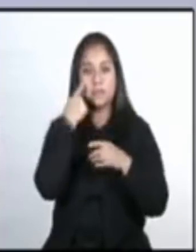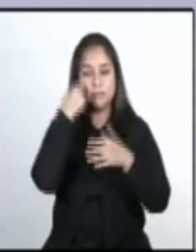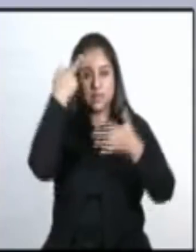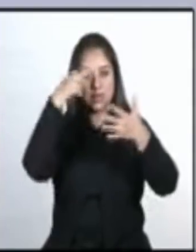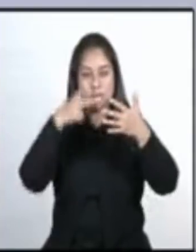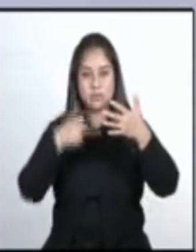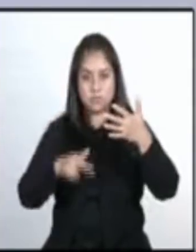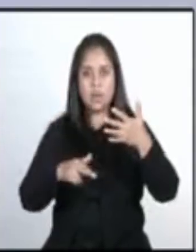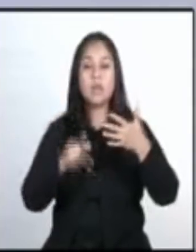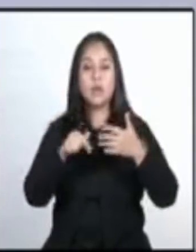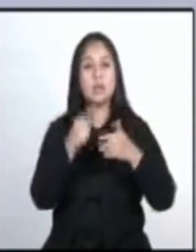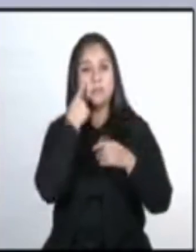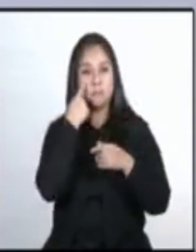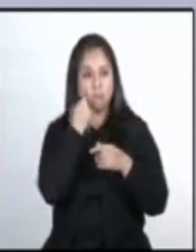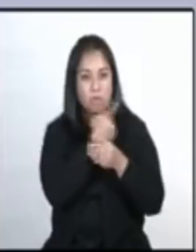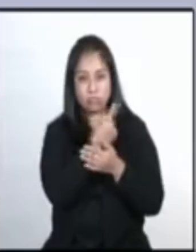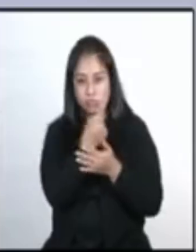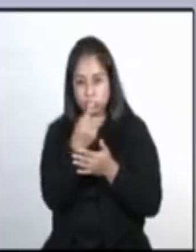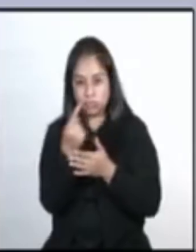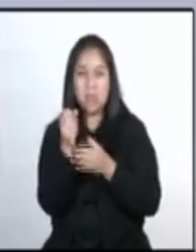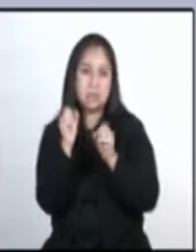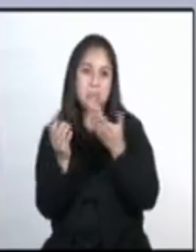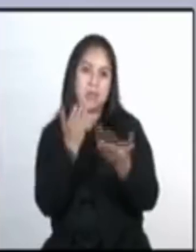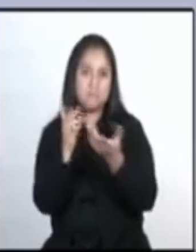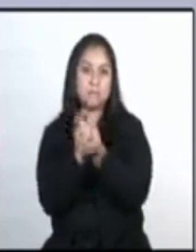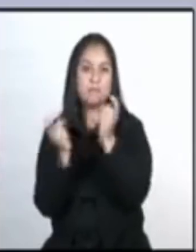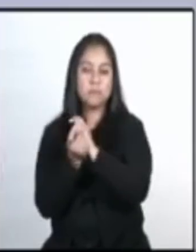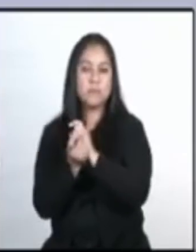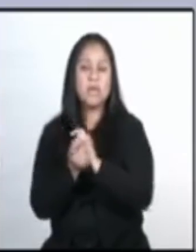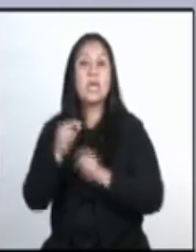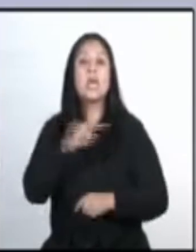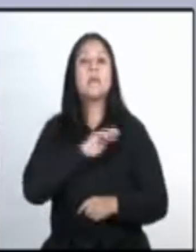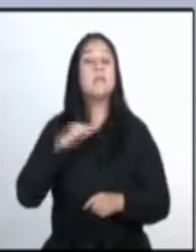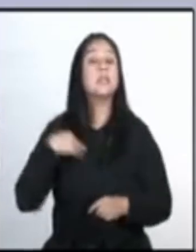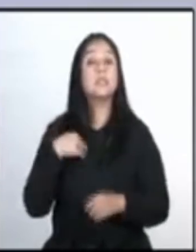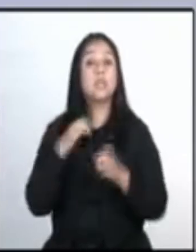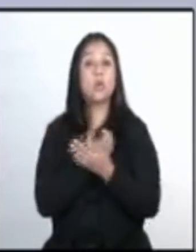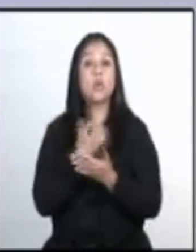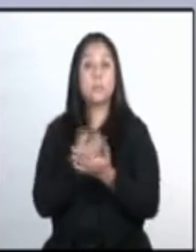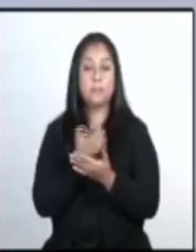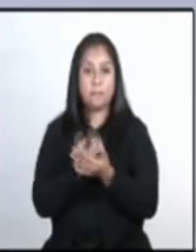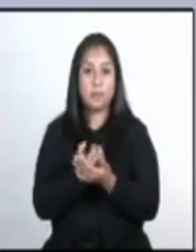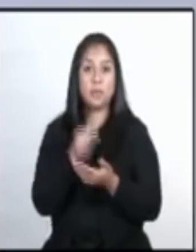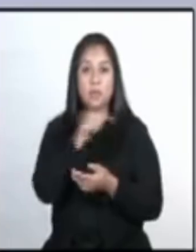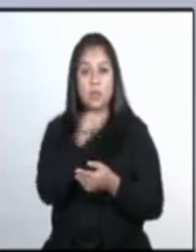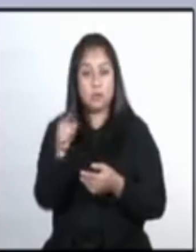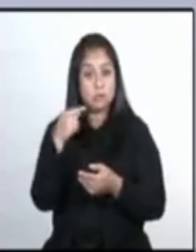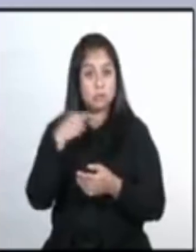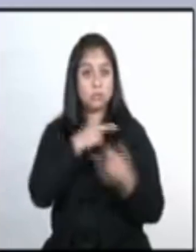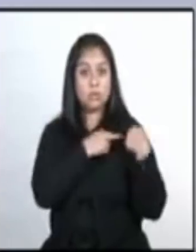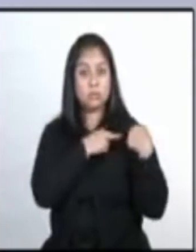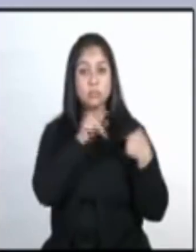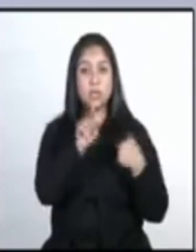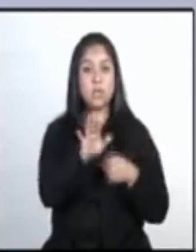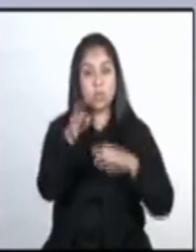semana, sin duda alguna, pudiendo modificarse. El Ministerio de Economía, en el ámbito de su competencia y con base